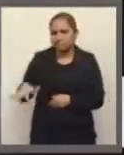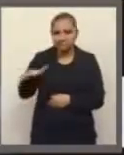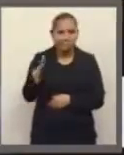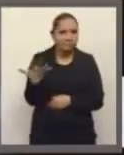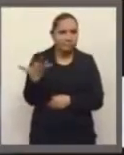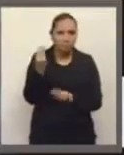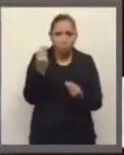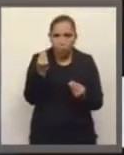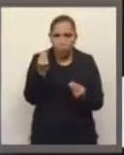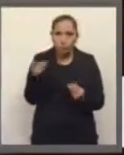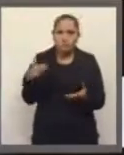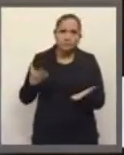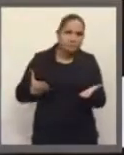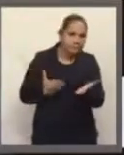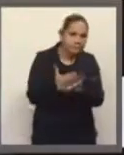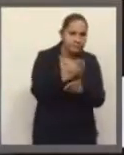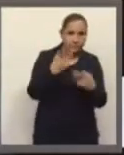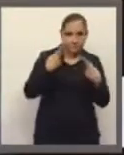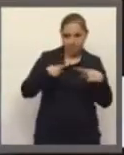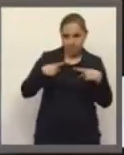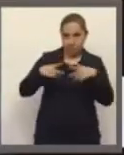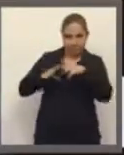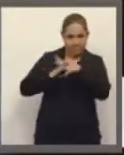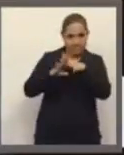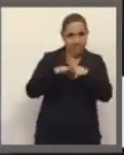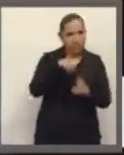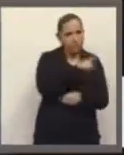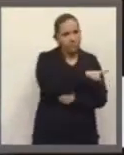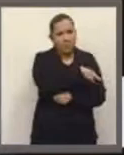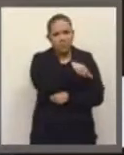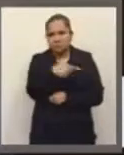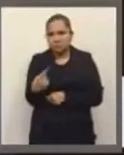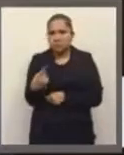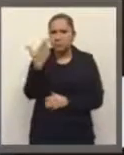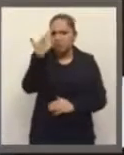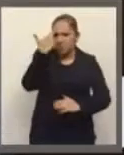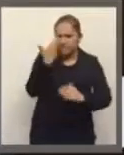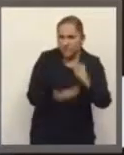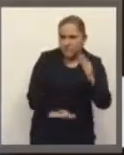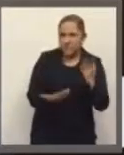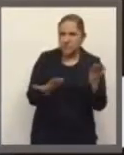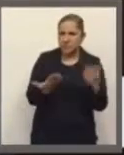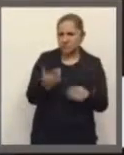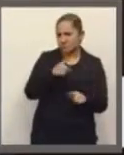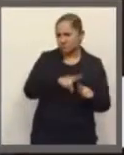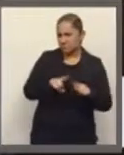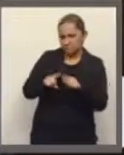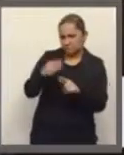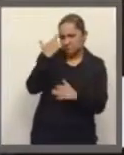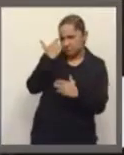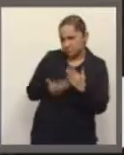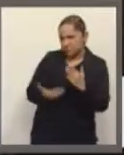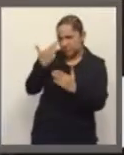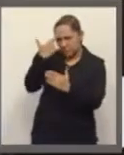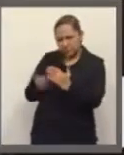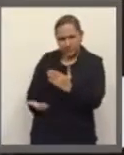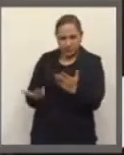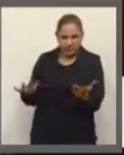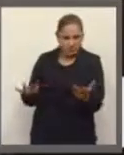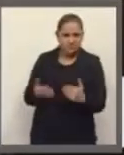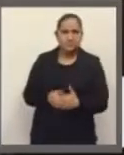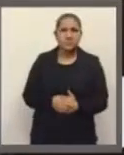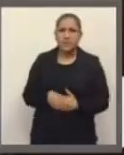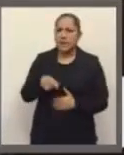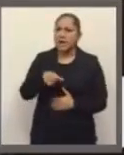vejaciones que sufren los indocumentados. Si bien es cierto que los flujos migratorios tienen como